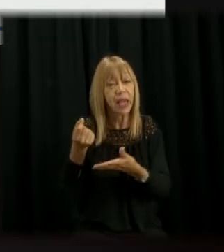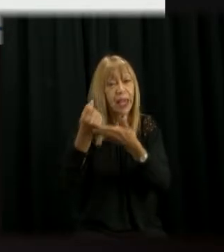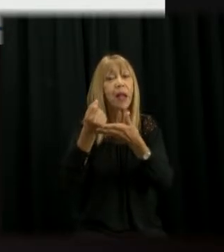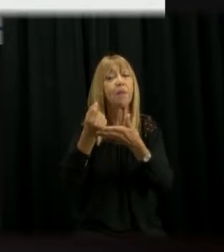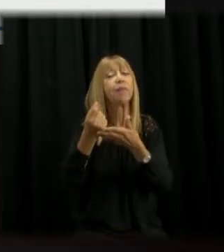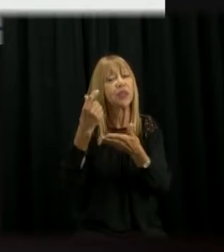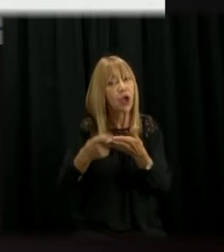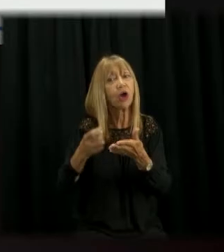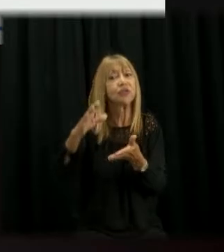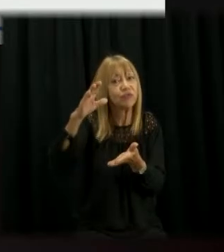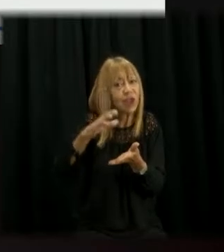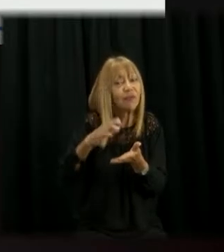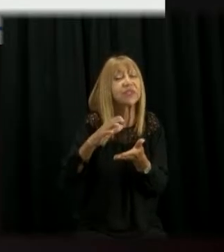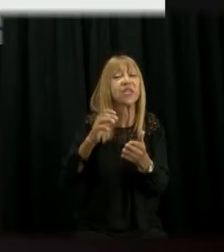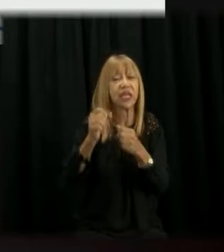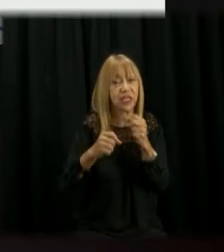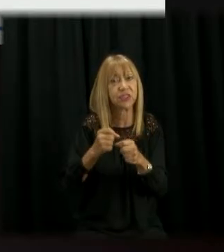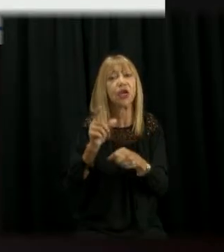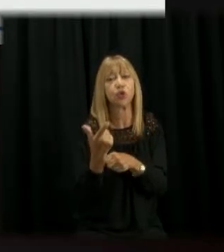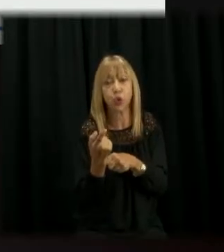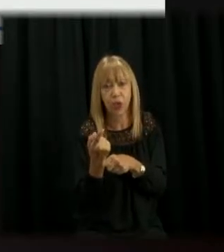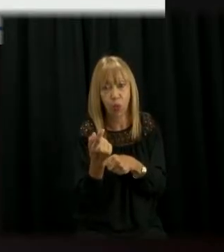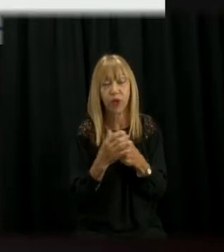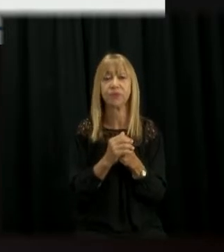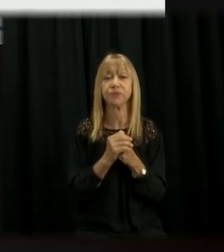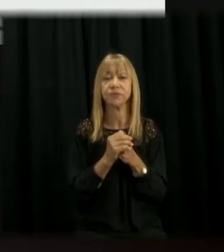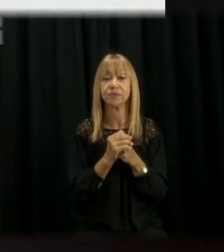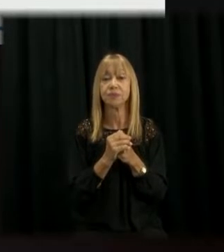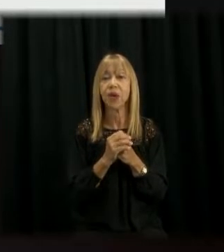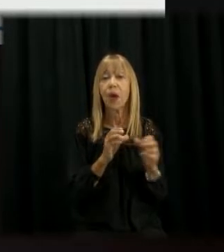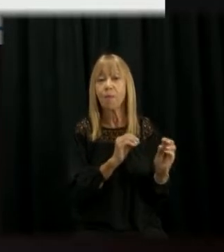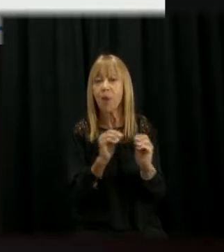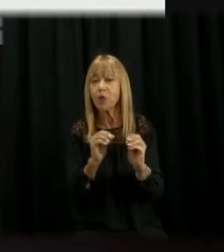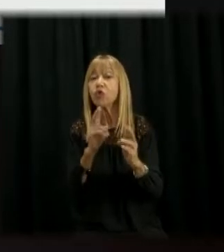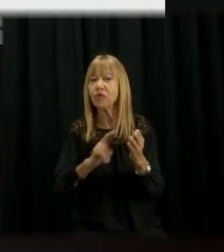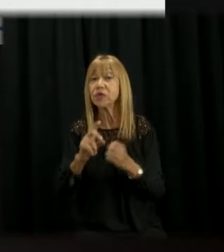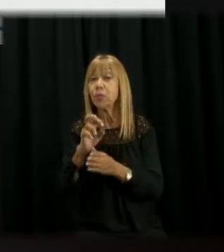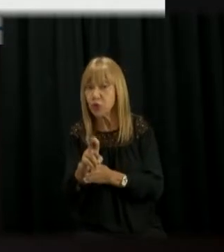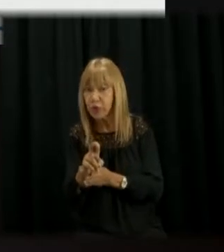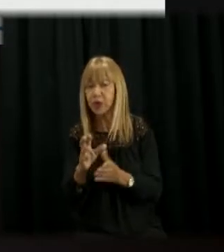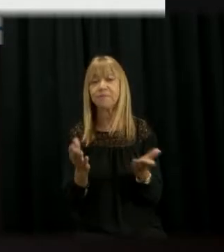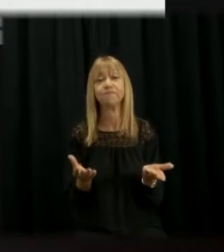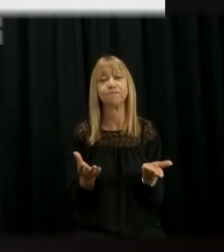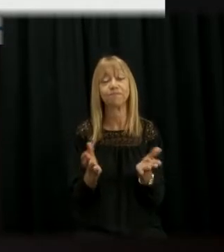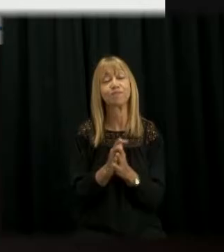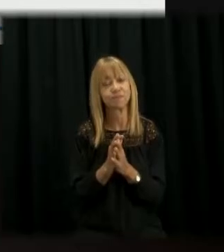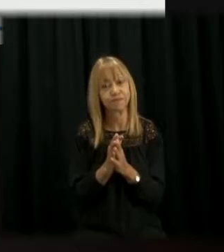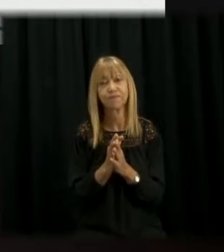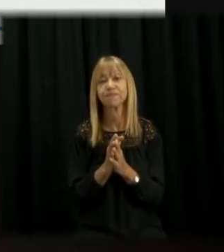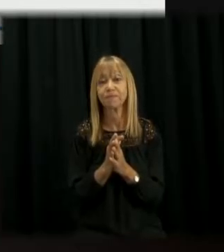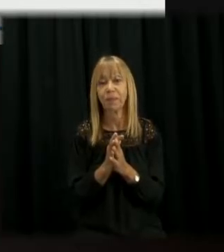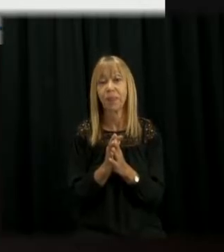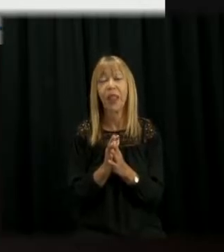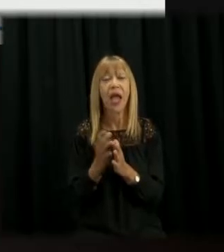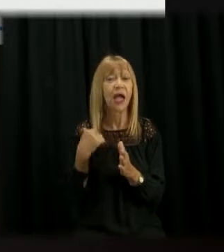a cerrar el déficit en este año 21. La Universidad de Puerto Rico,